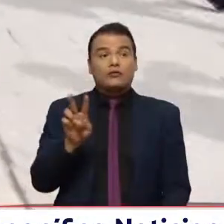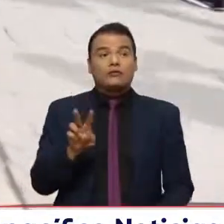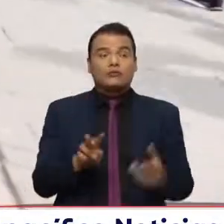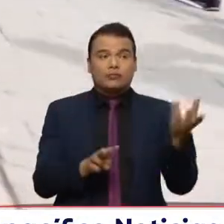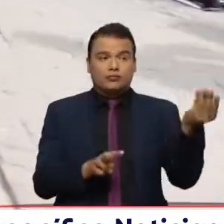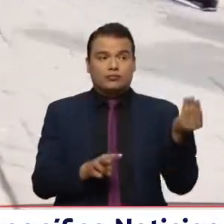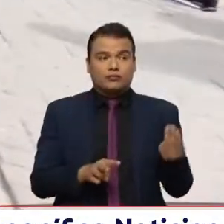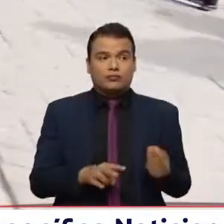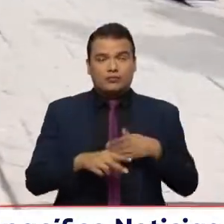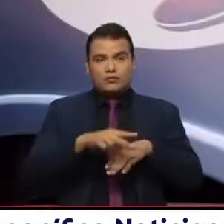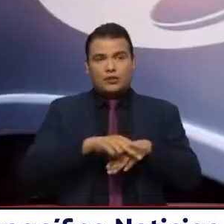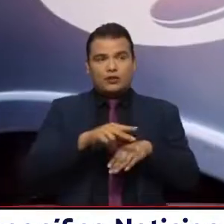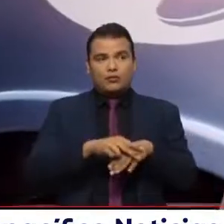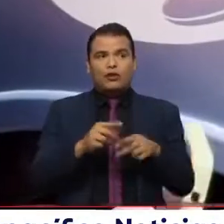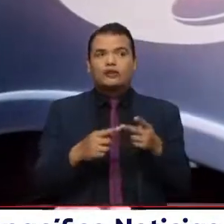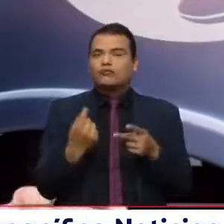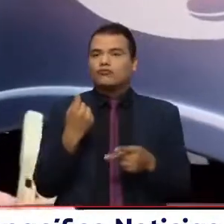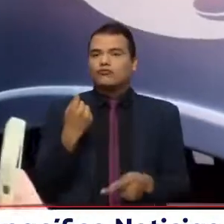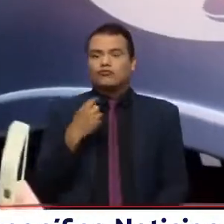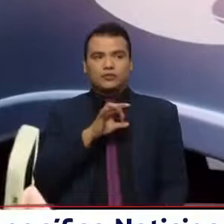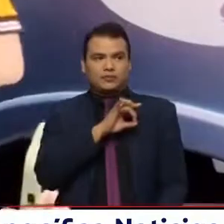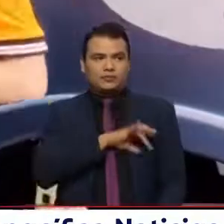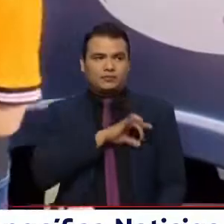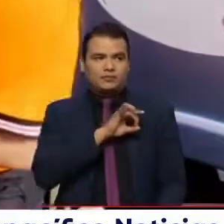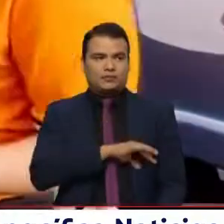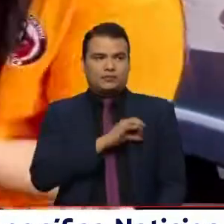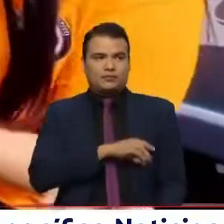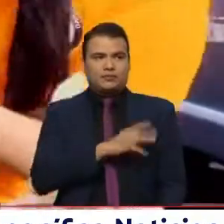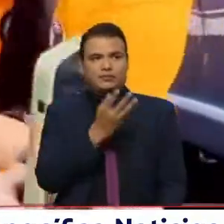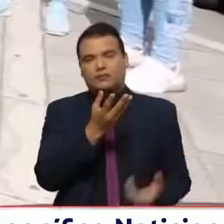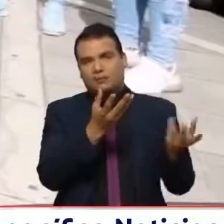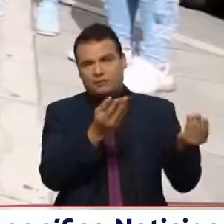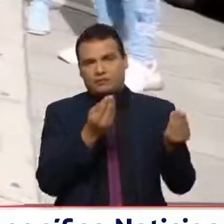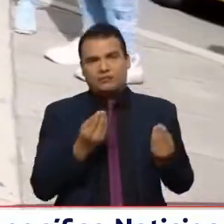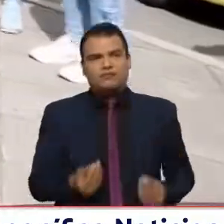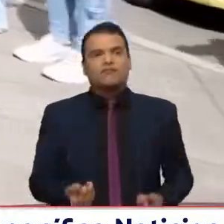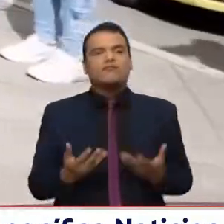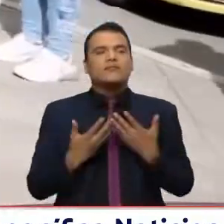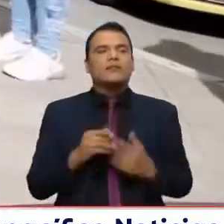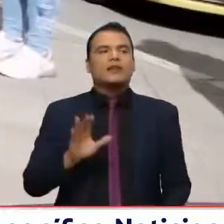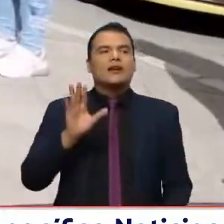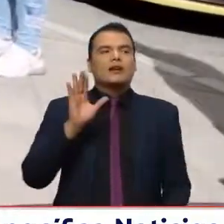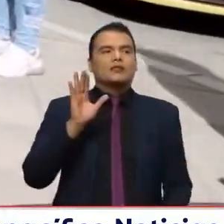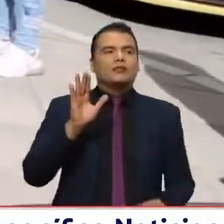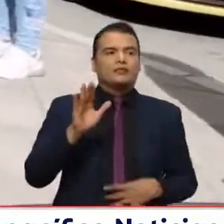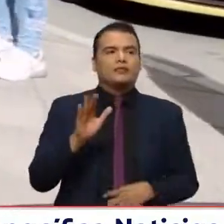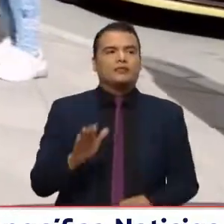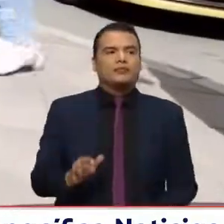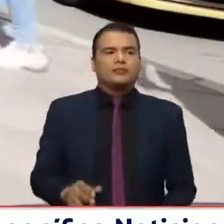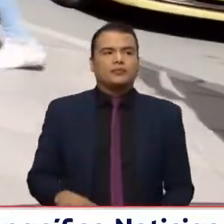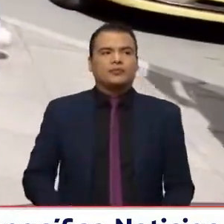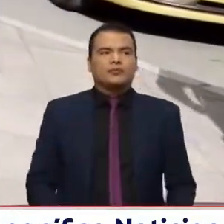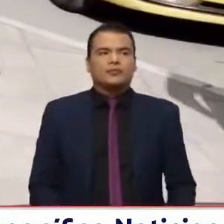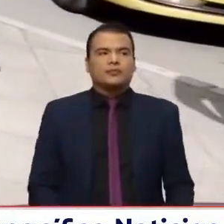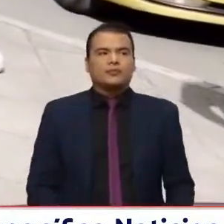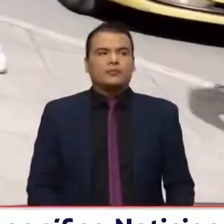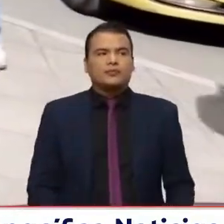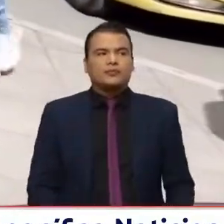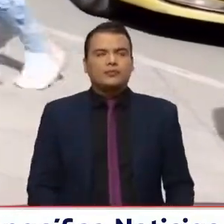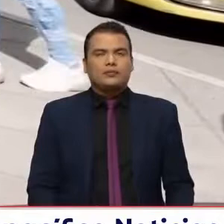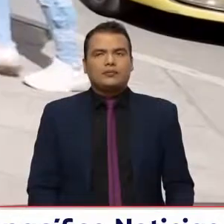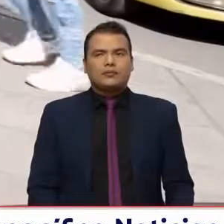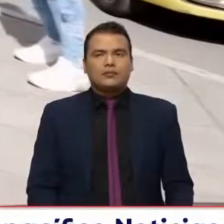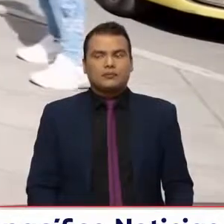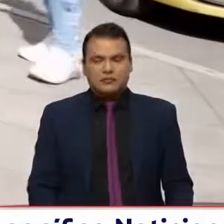en llegar y esta, la que están viendo ustedes en el registro de Telepacífico Noticias, la segunda, la delegación de Chile. Y aquí está